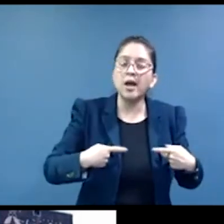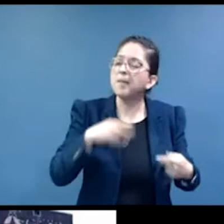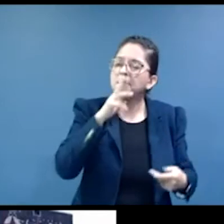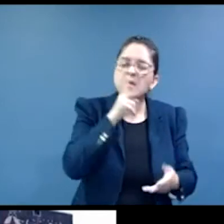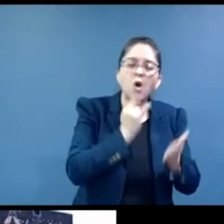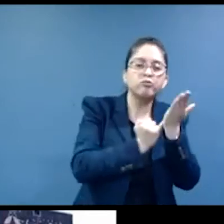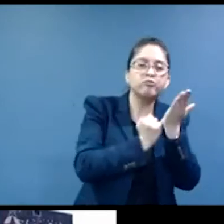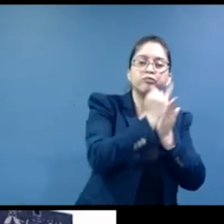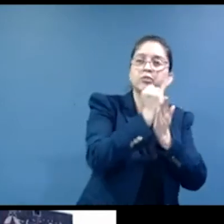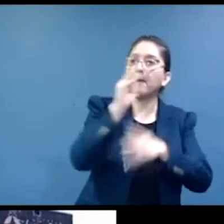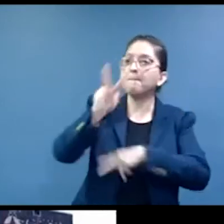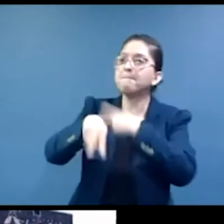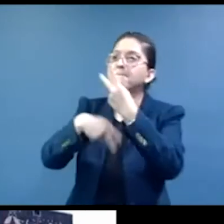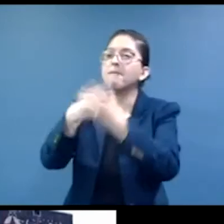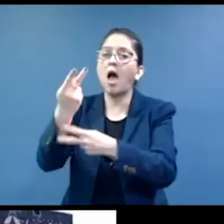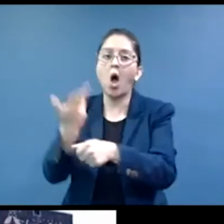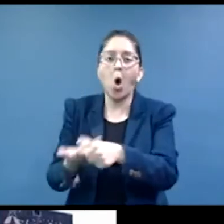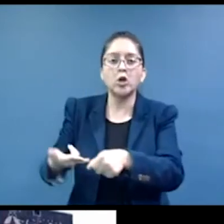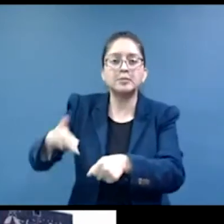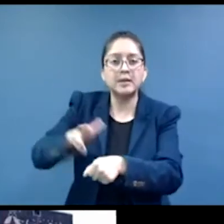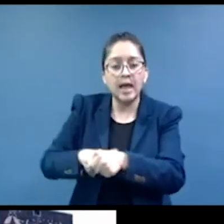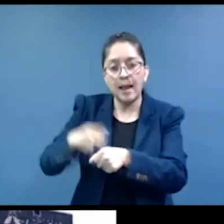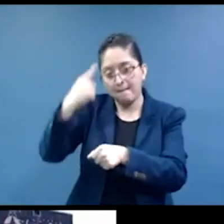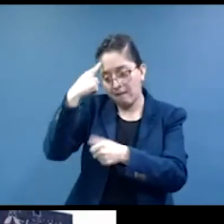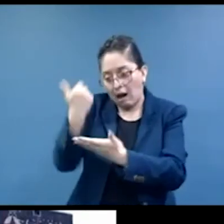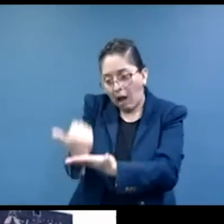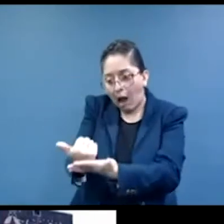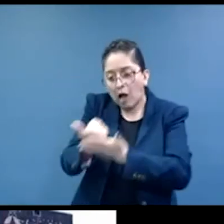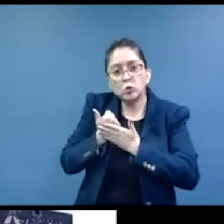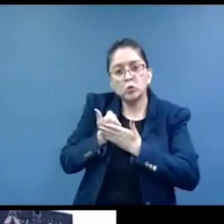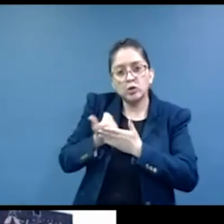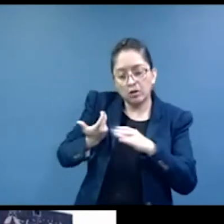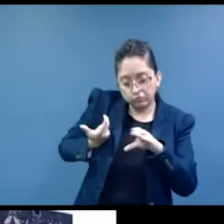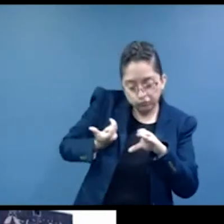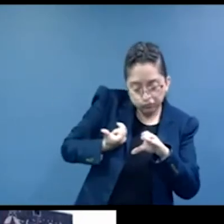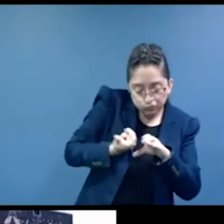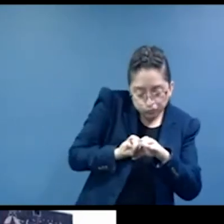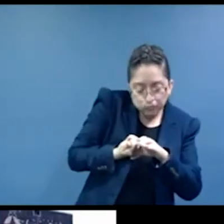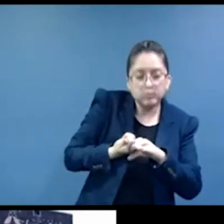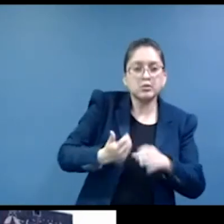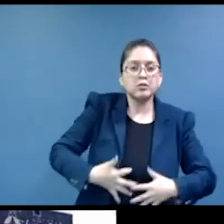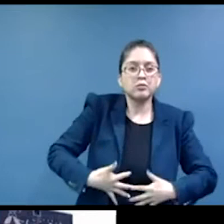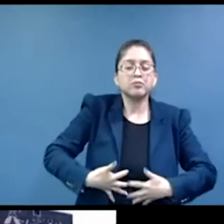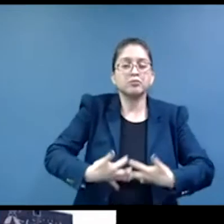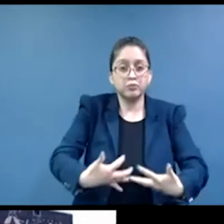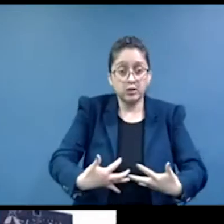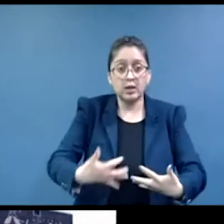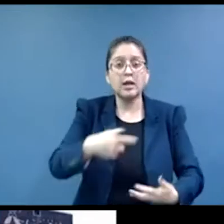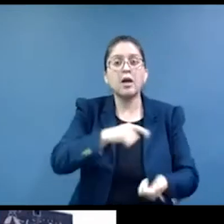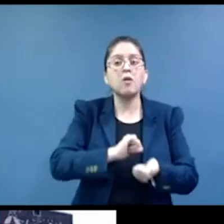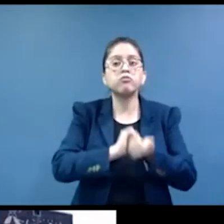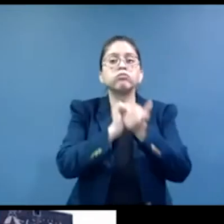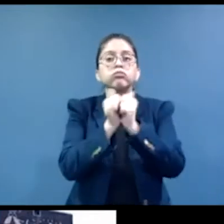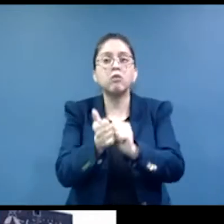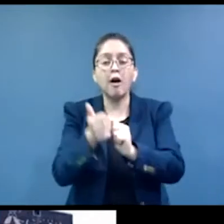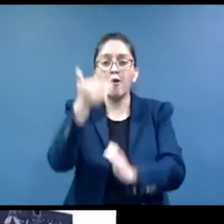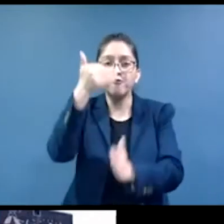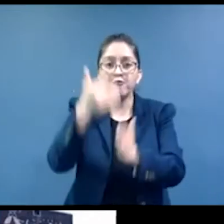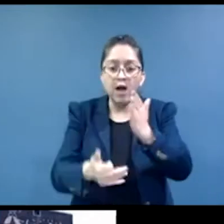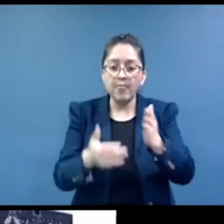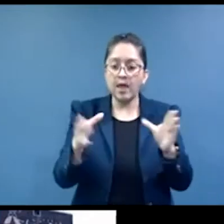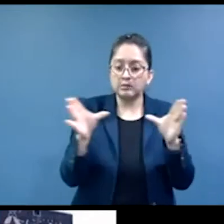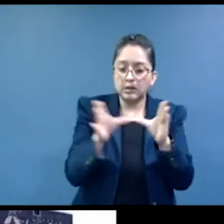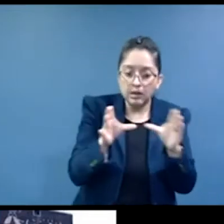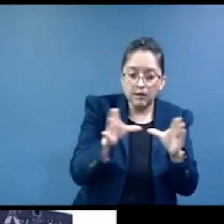estos procedimientos, y pues esta falta de regulación que nos comentas genera estos problemas, ¿no? Nos hablas de